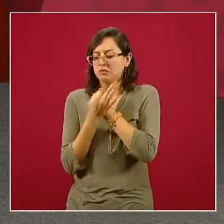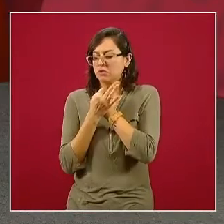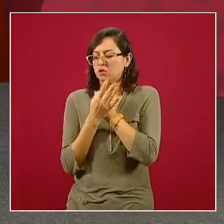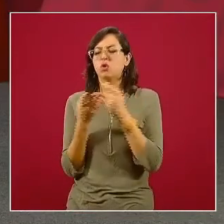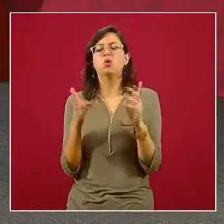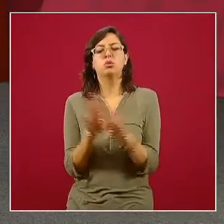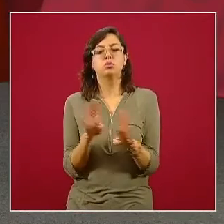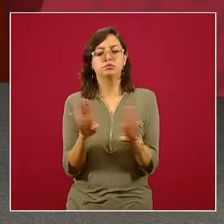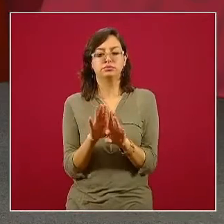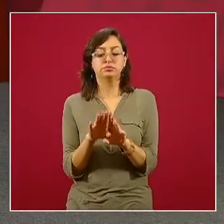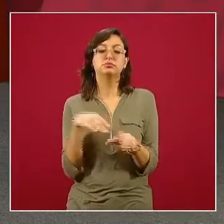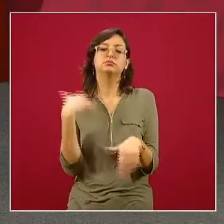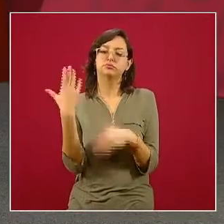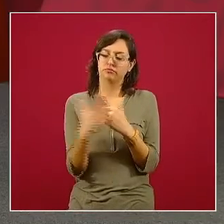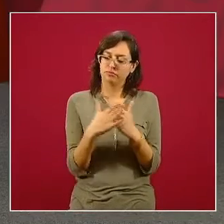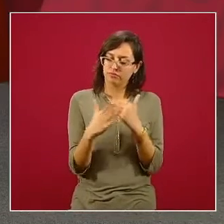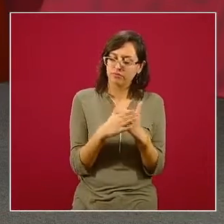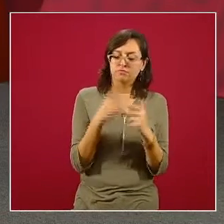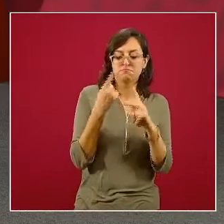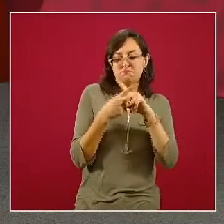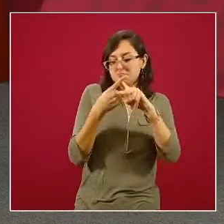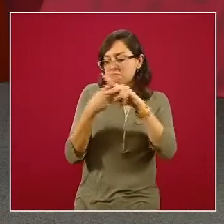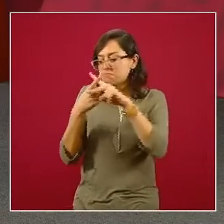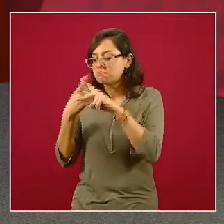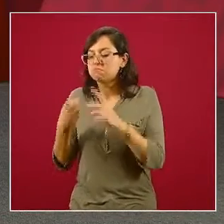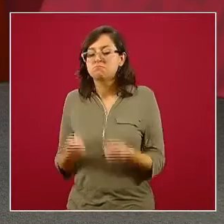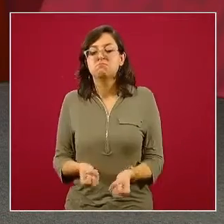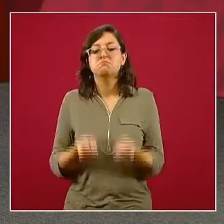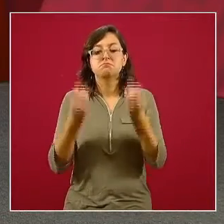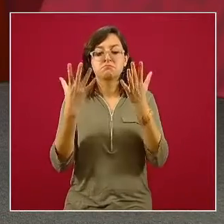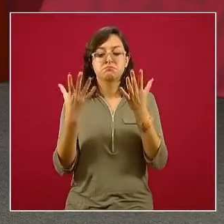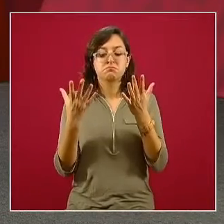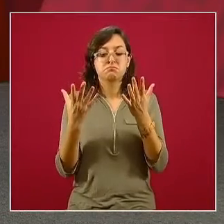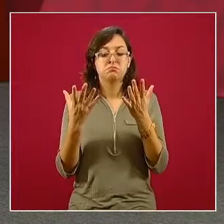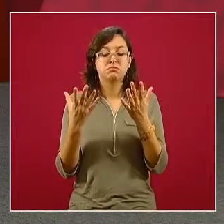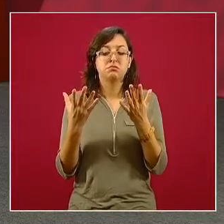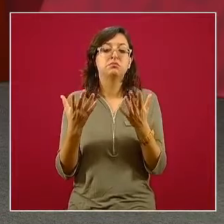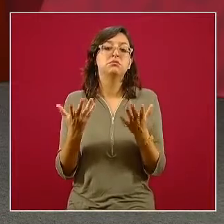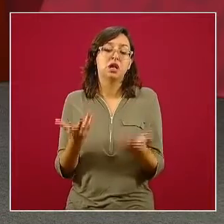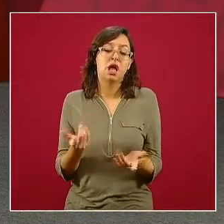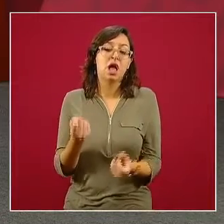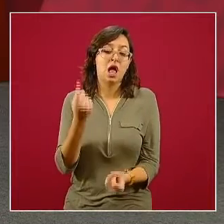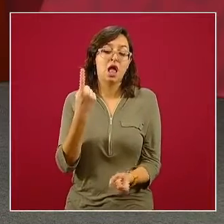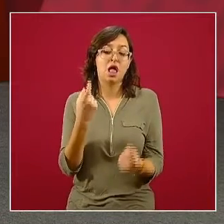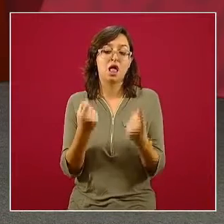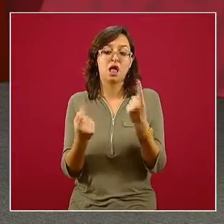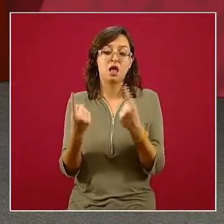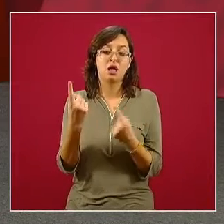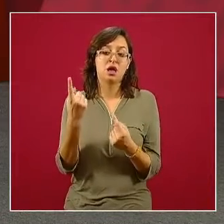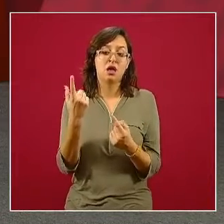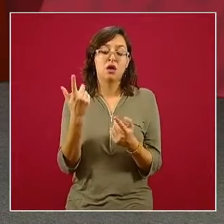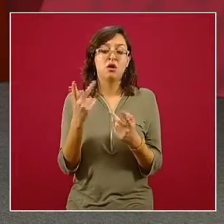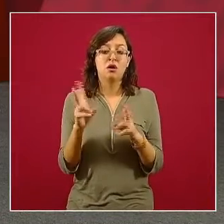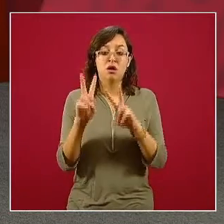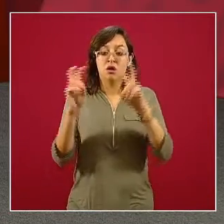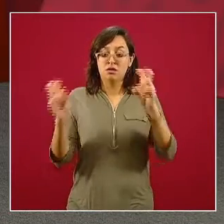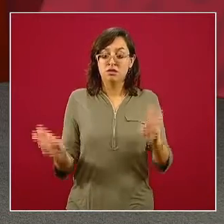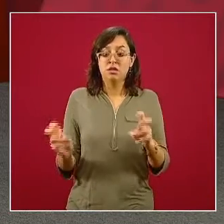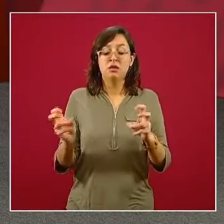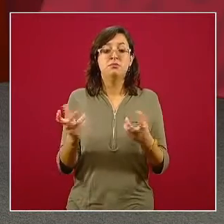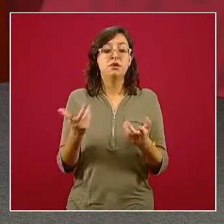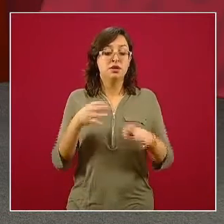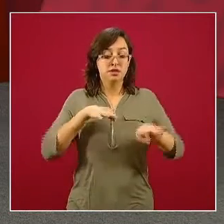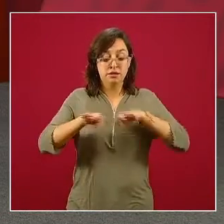estaremos haciendo, algunos tienen que ver precisamente con los lineamientos técnicos para la seguridad sanitaria